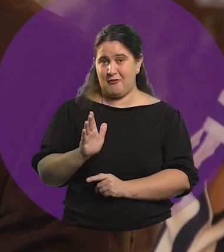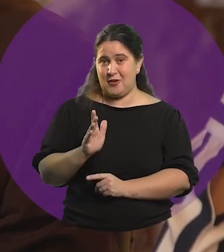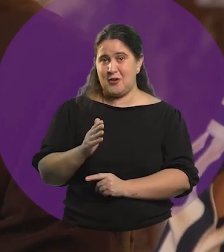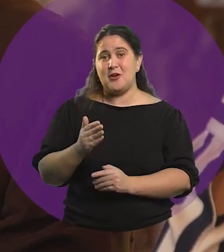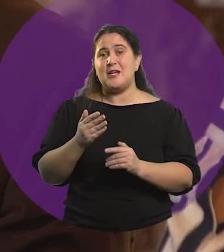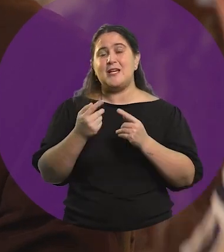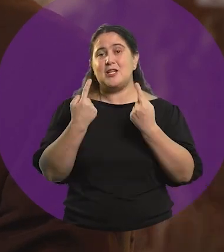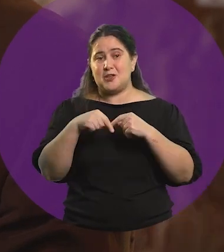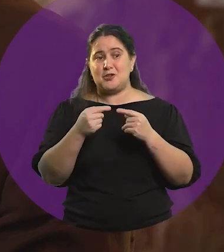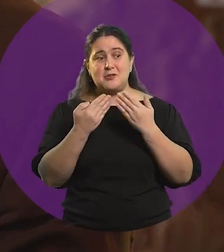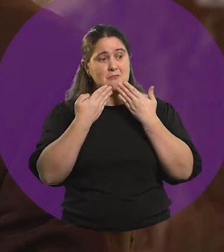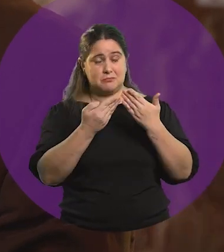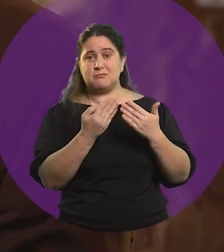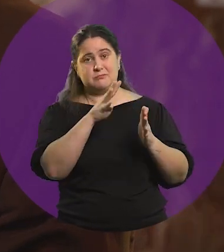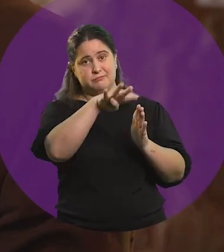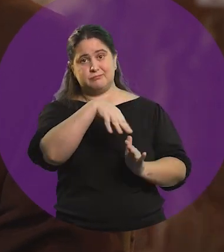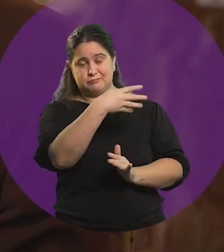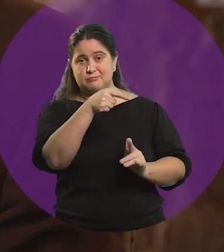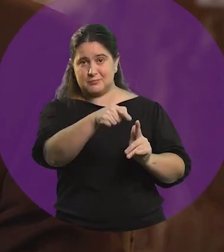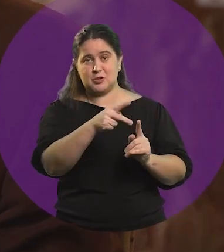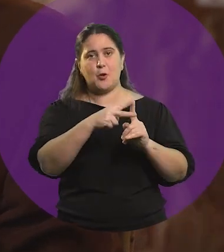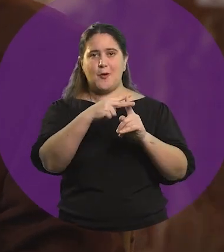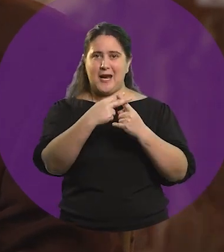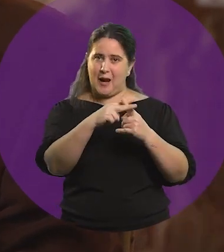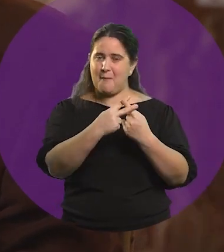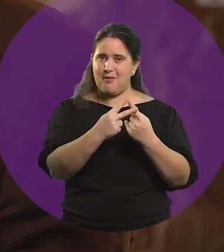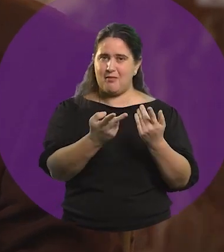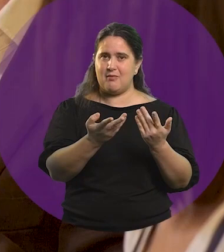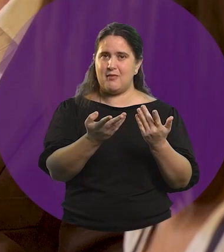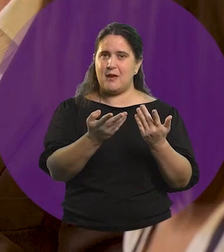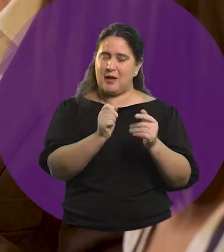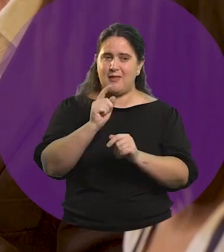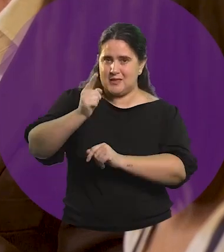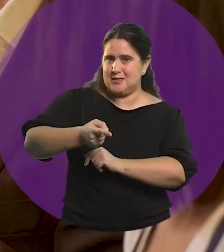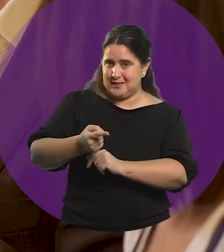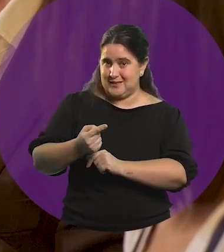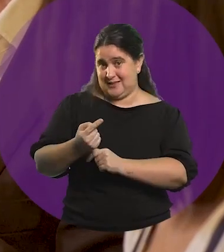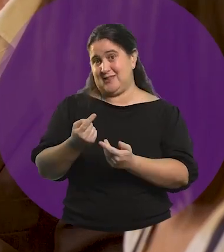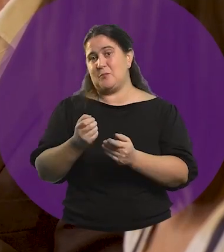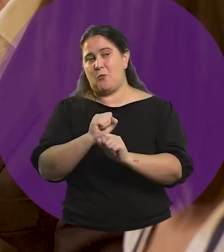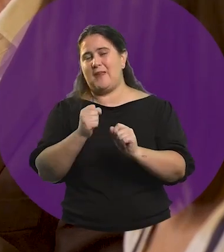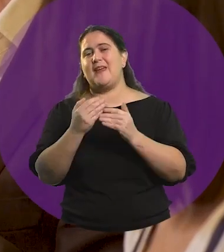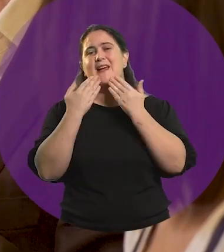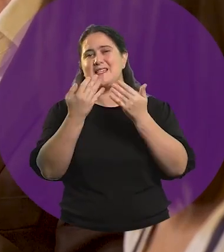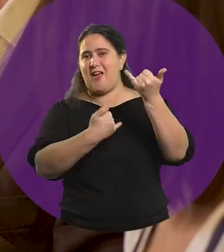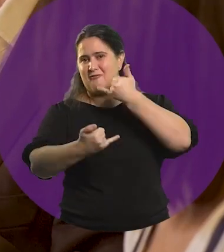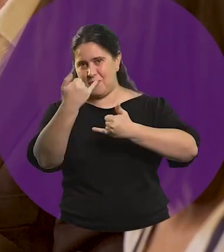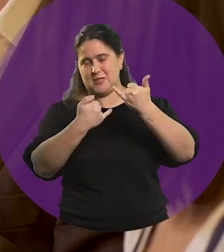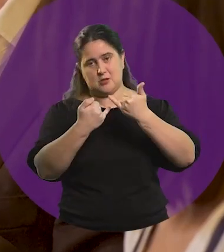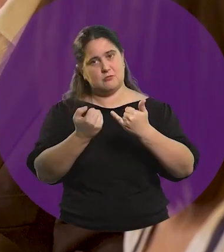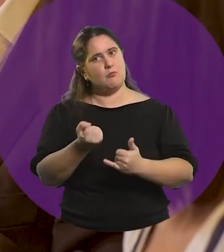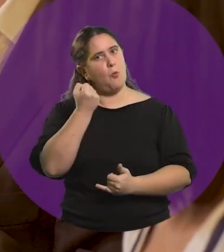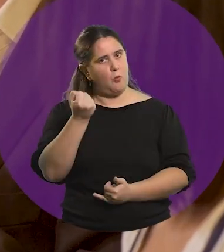creo que rescatar y resaltar esta idea de tener una herramienta para la toma de decisión basada en información no es